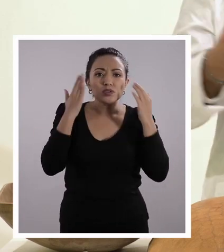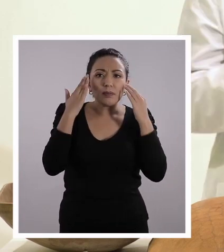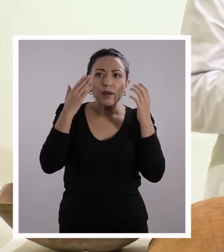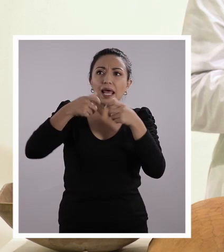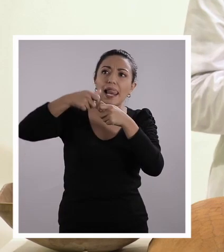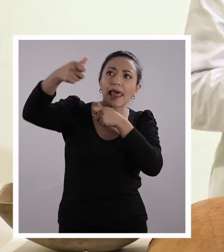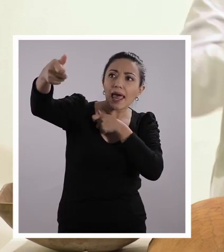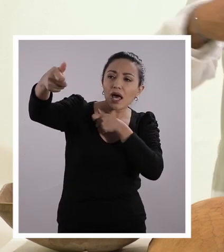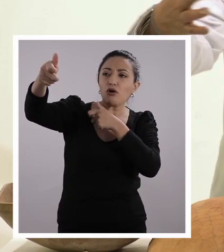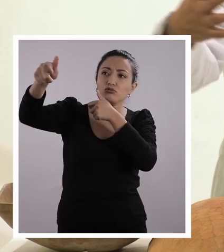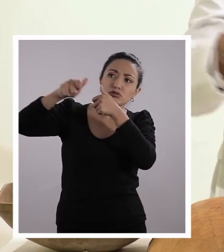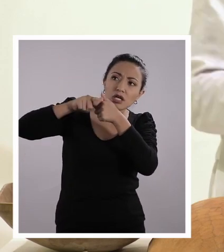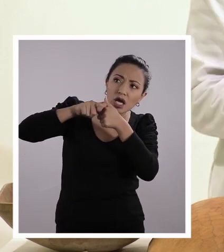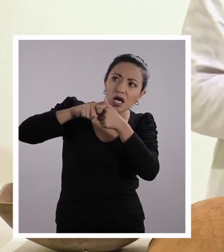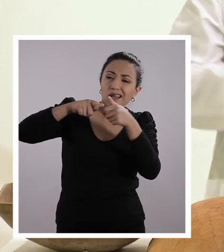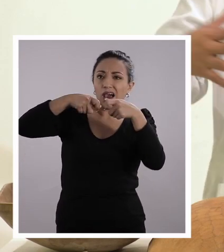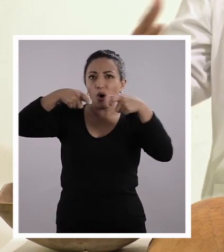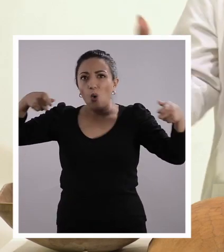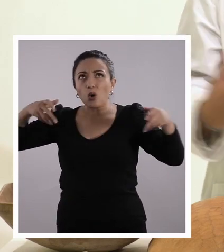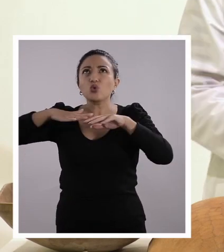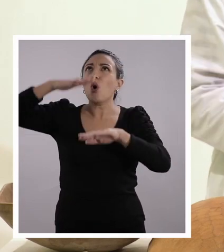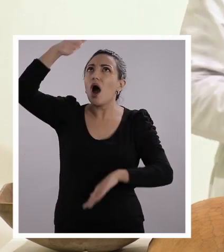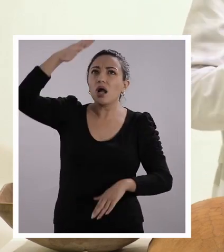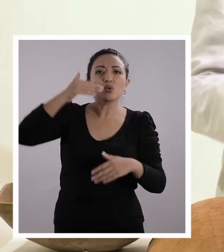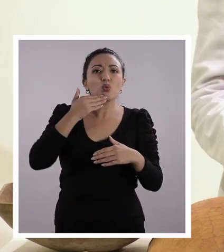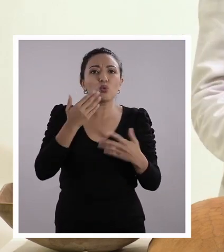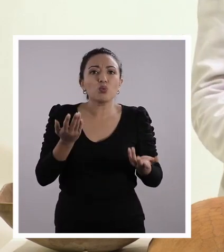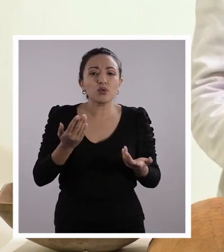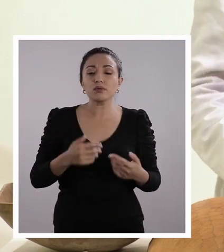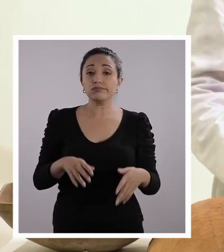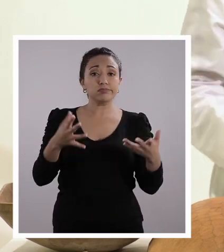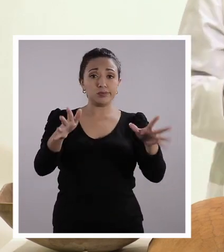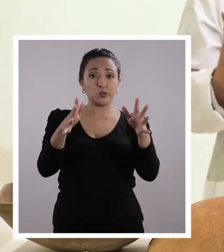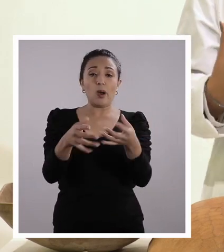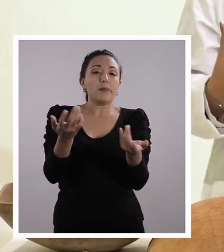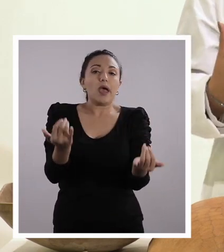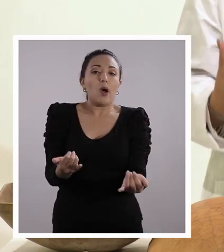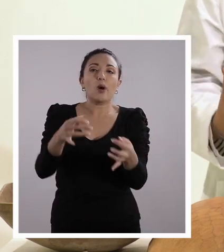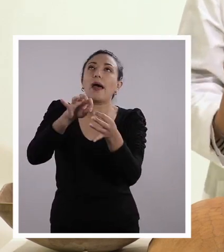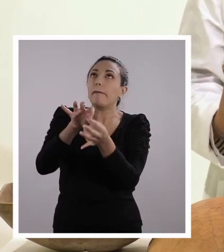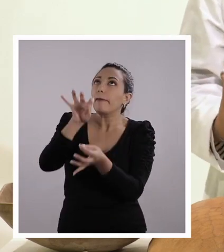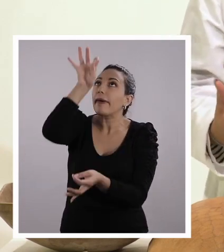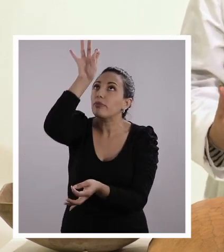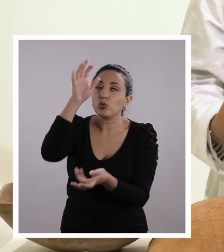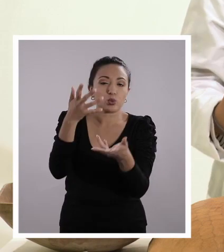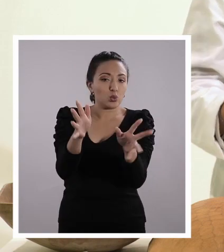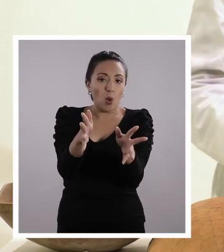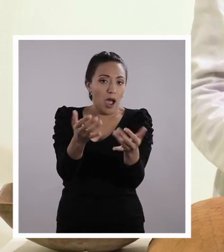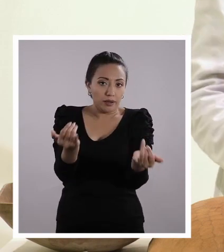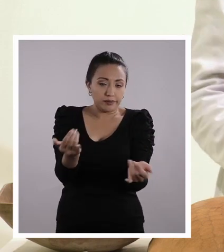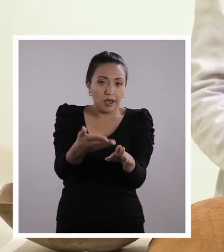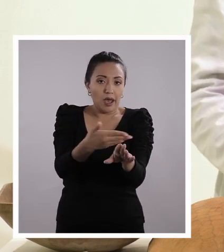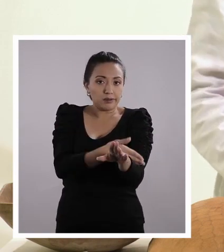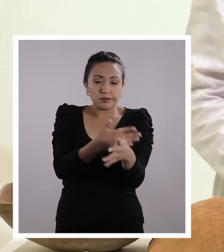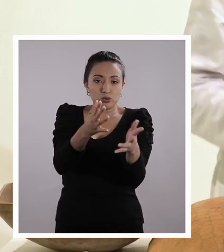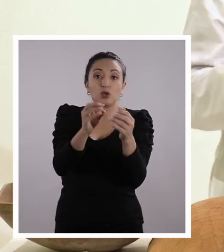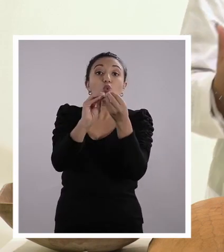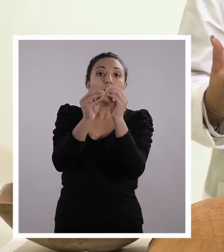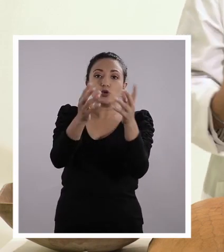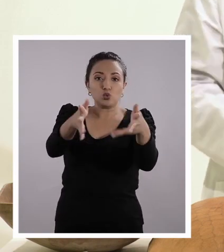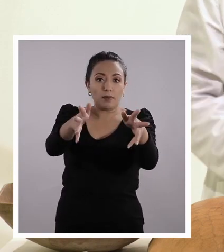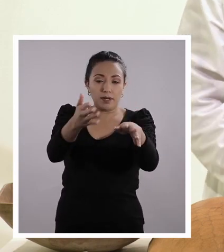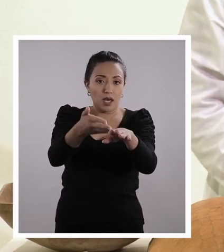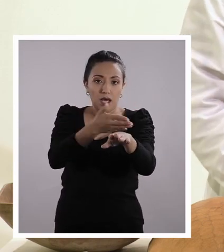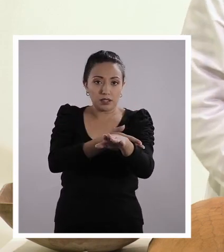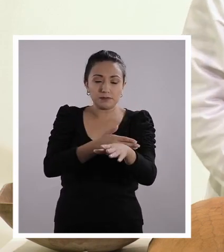mide algo si está muy lejos si algo es muy largo si algo es muy alto y no existían las medidas como ahora tenemos el metro los